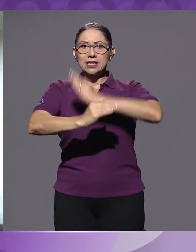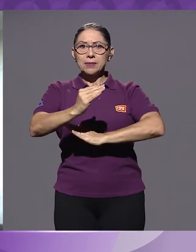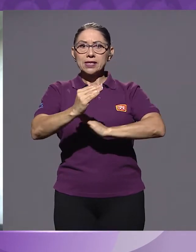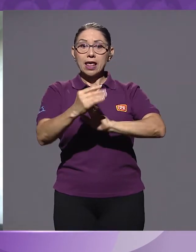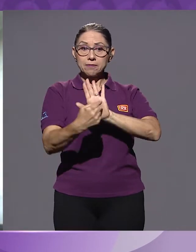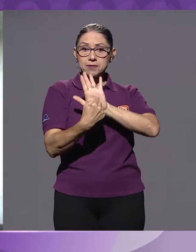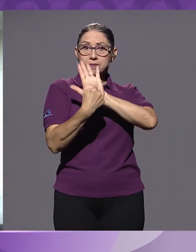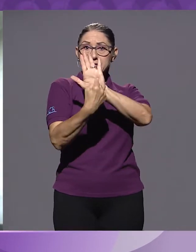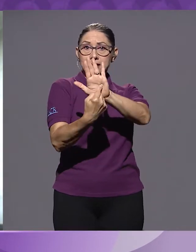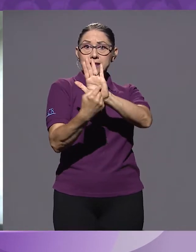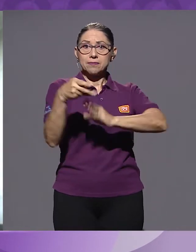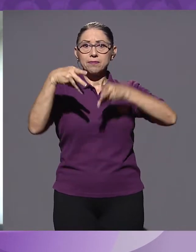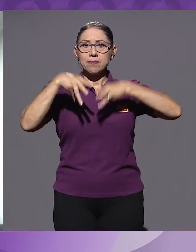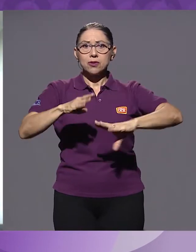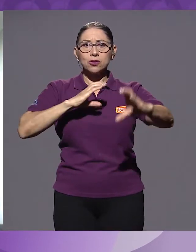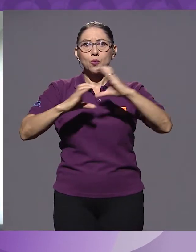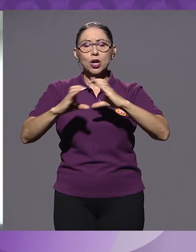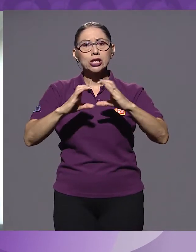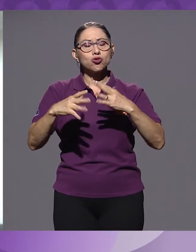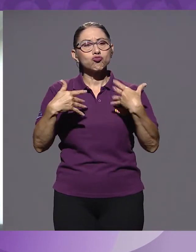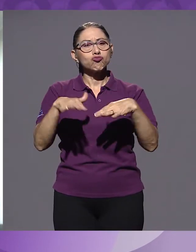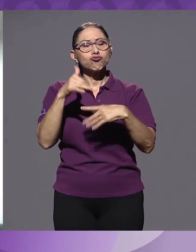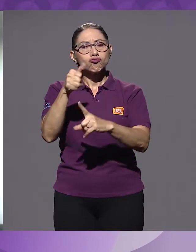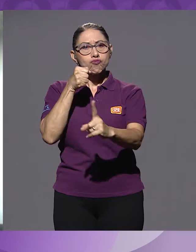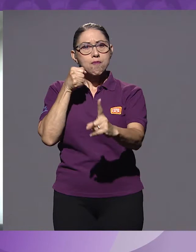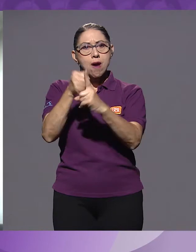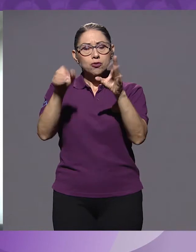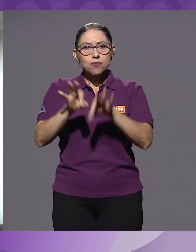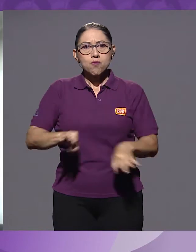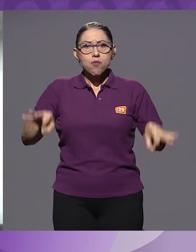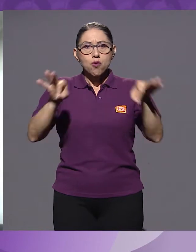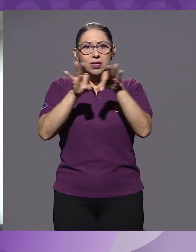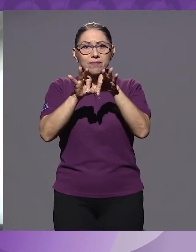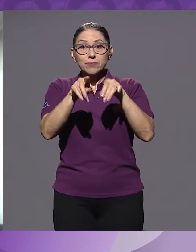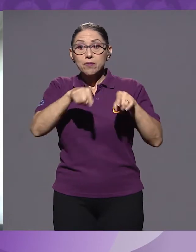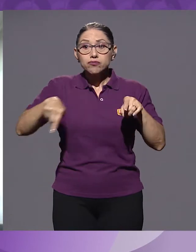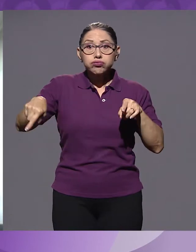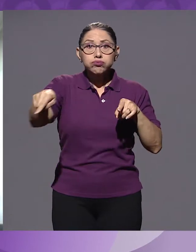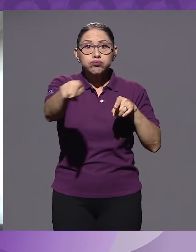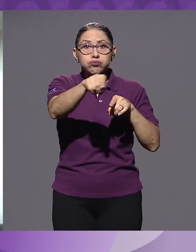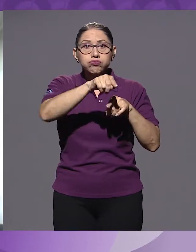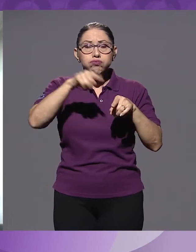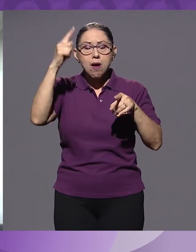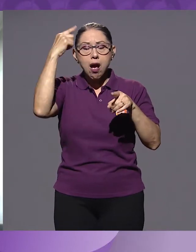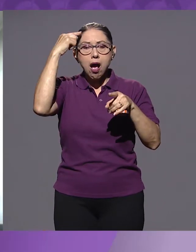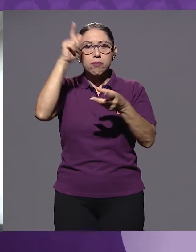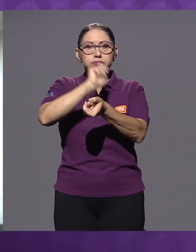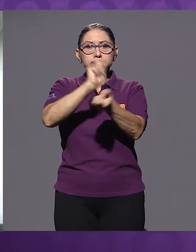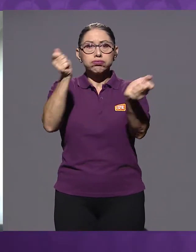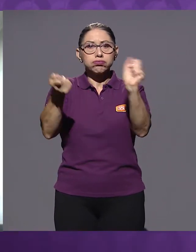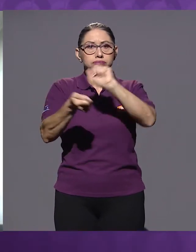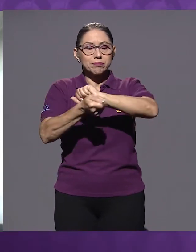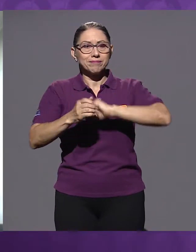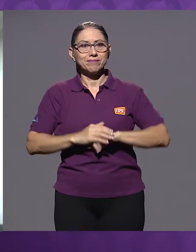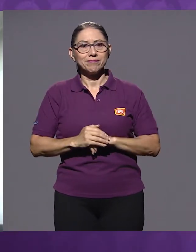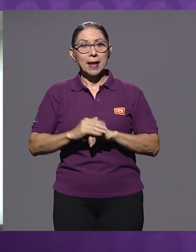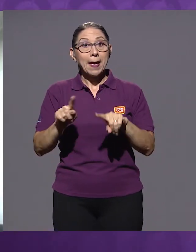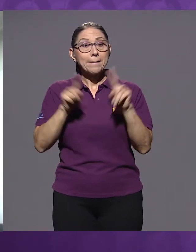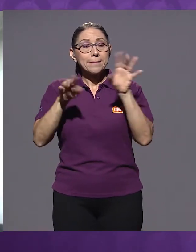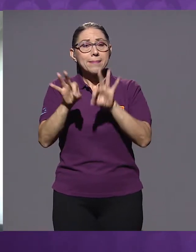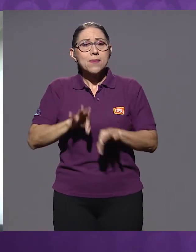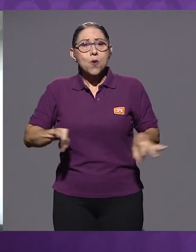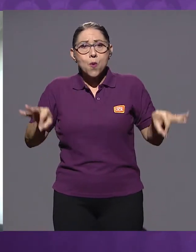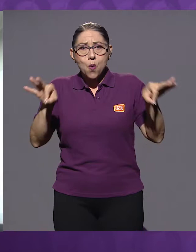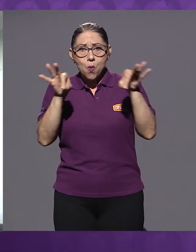de comunicación tiene un impacto importante para lograr el cambio imaginario que este movimiento busca. Sin embargo, es